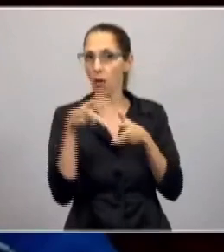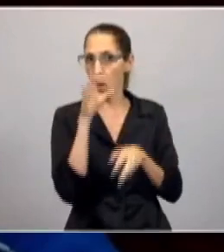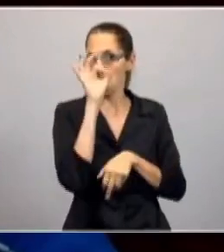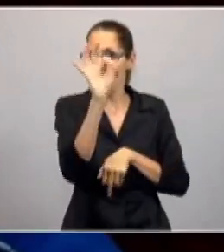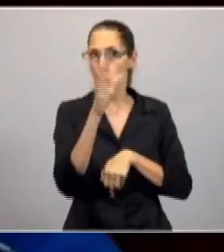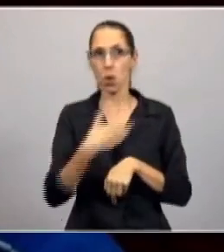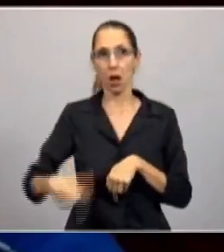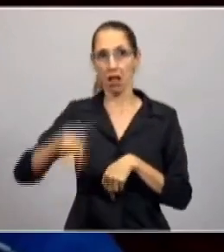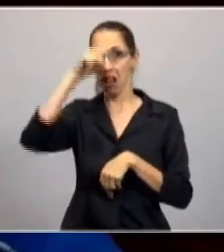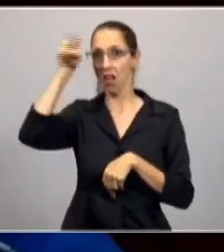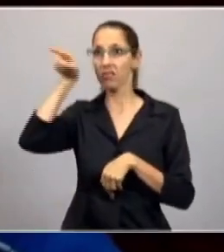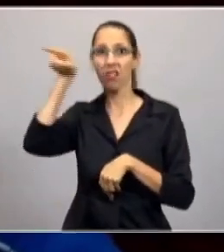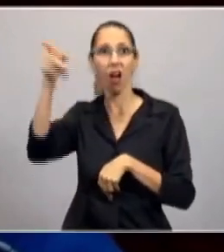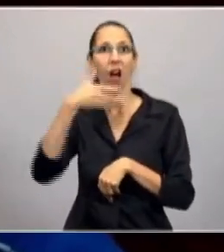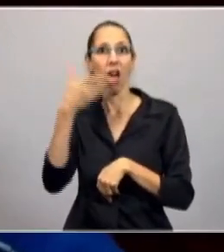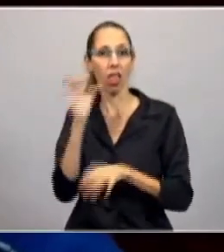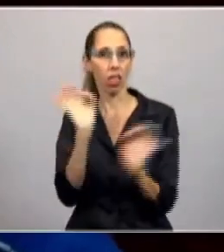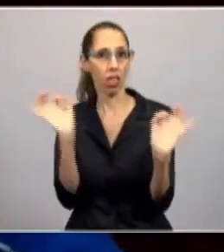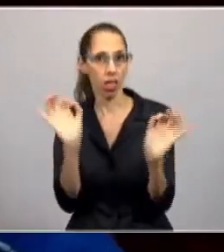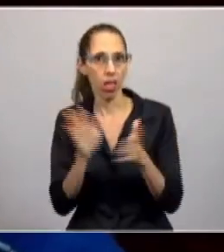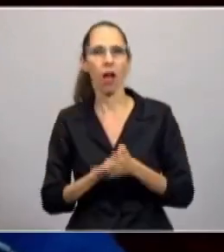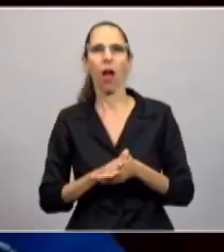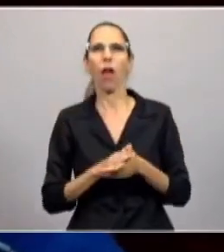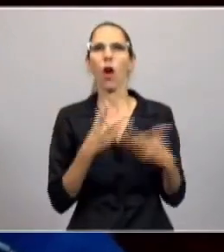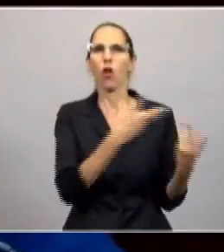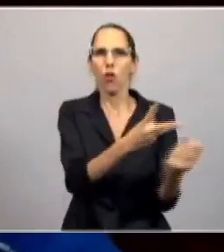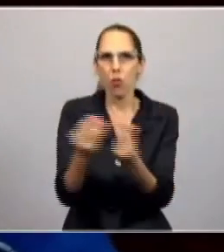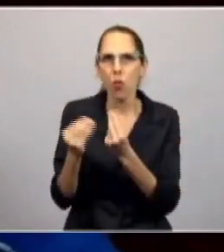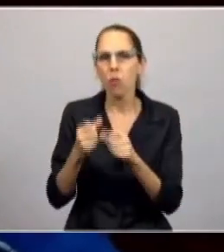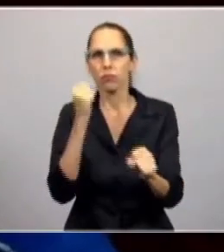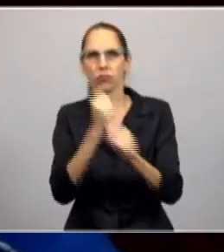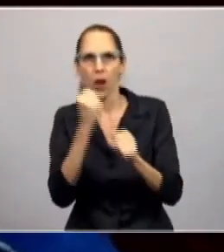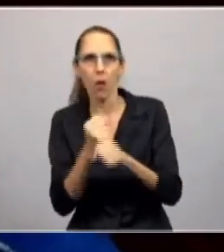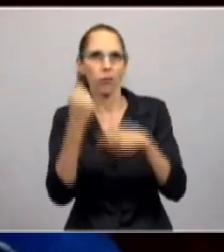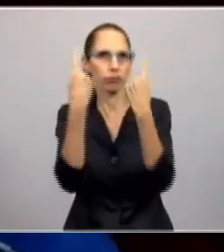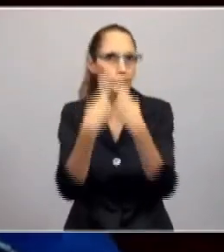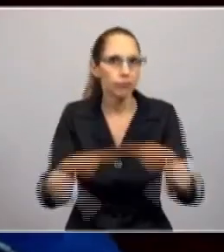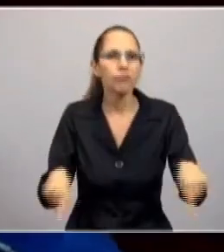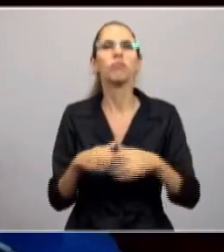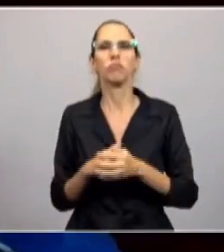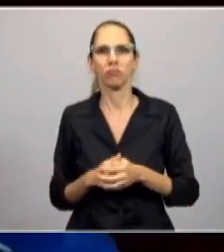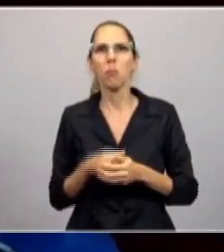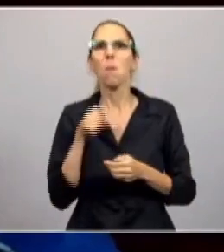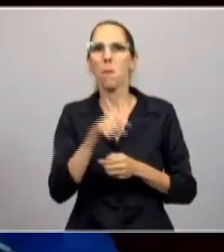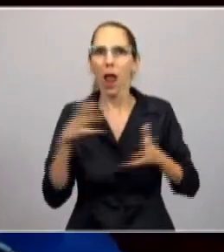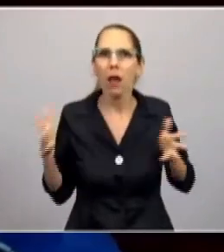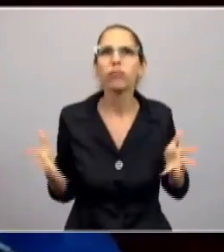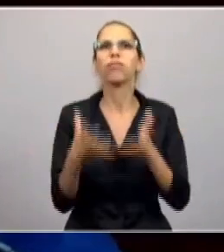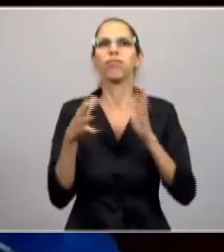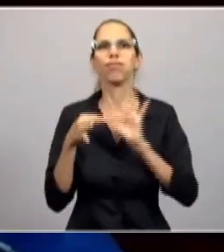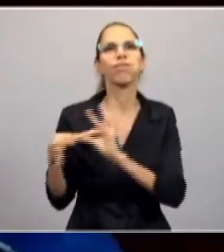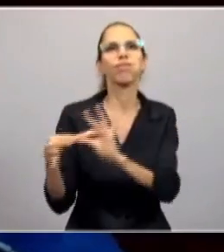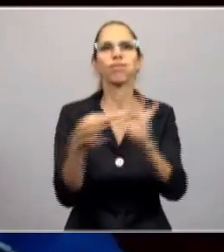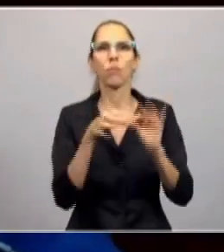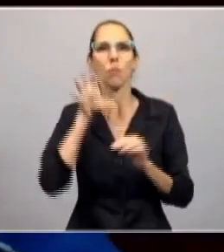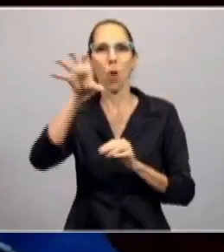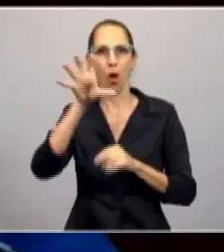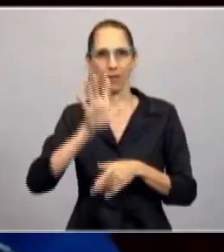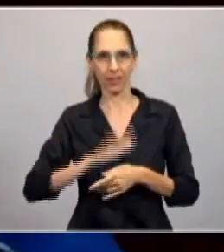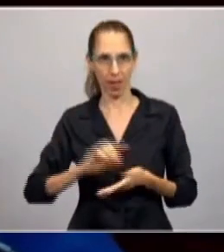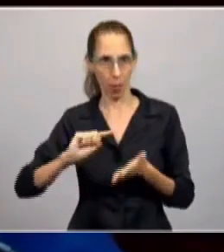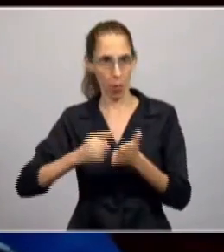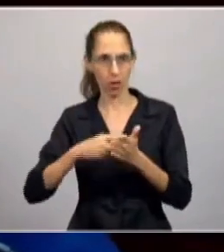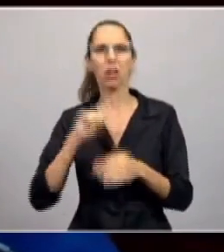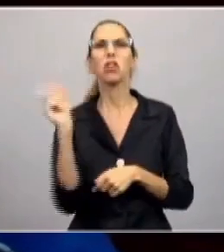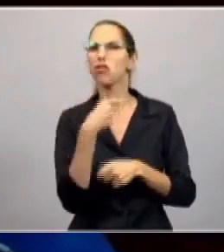discursos nacionales, el consumo, el trabajo, integrando y desarrollando a nuestra provincia de Buenos Aires. A eso nos